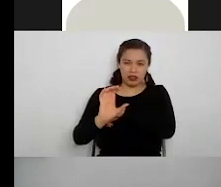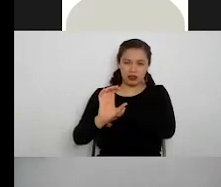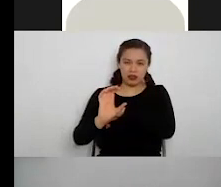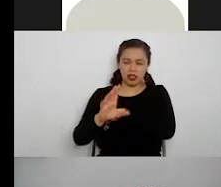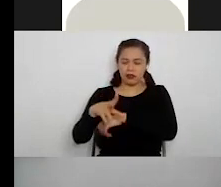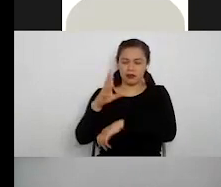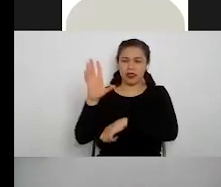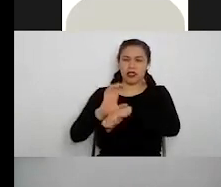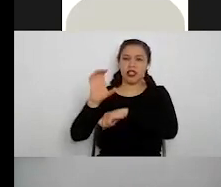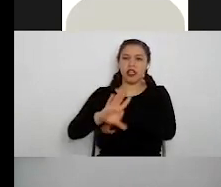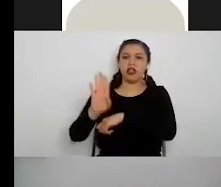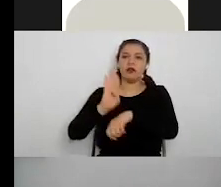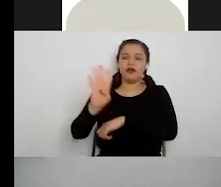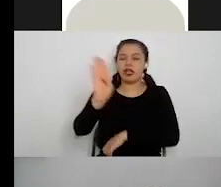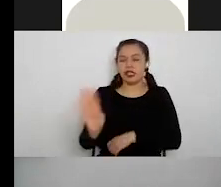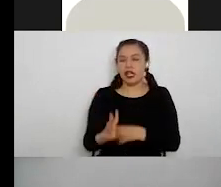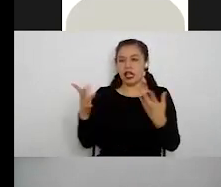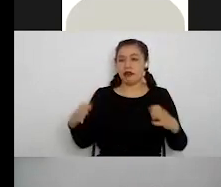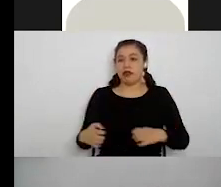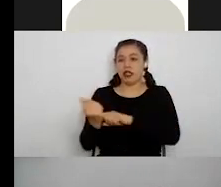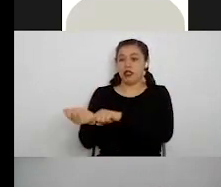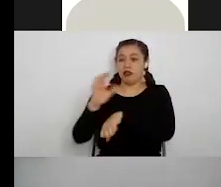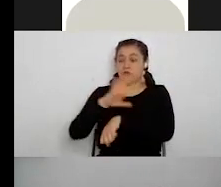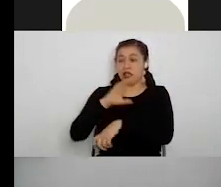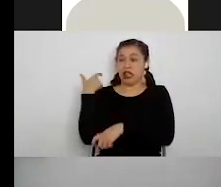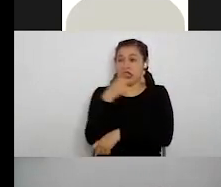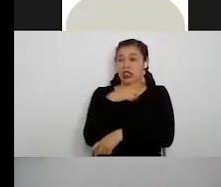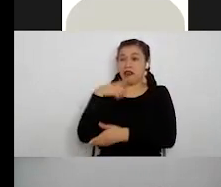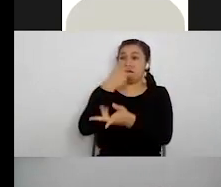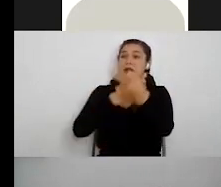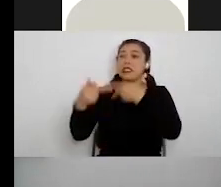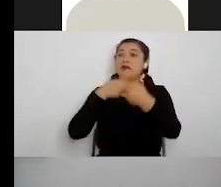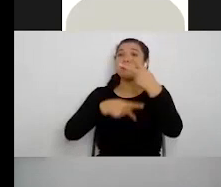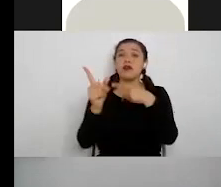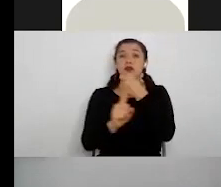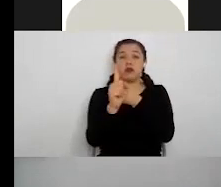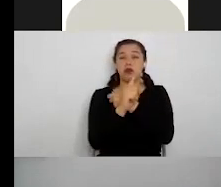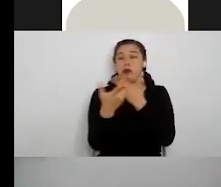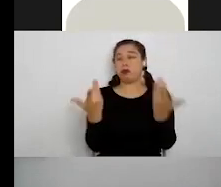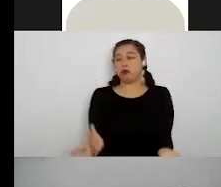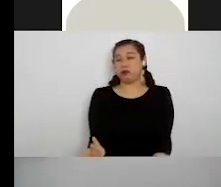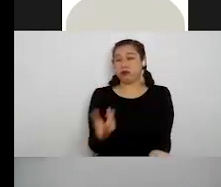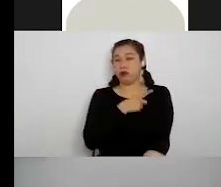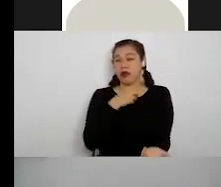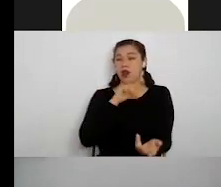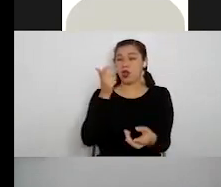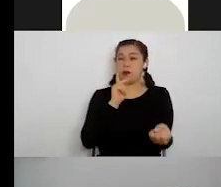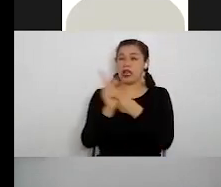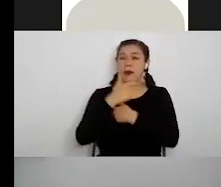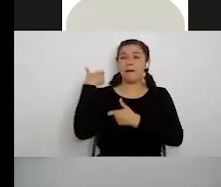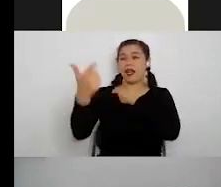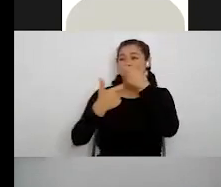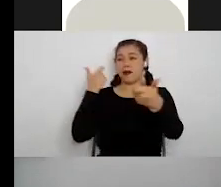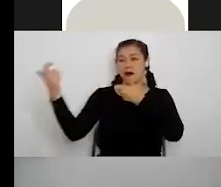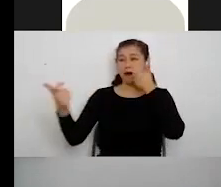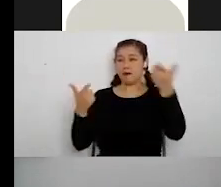etapa de la crisis del COVID y hoy tienen muchos problemas porque la deuda se abulta y les exige mucho